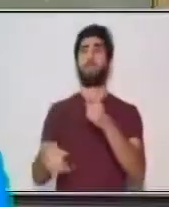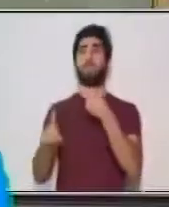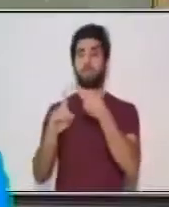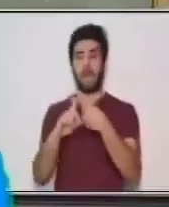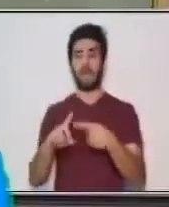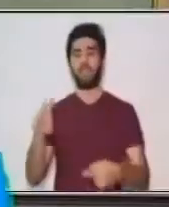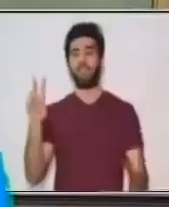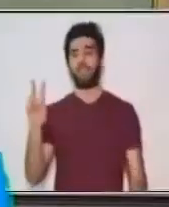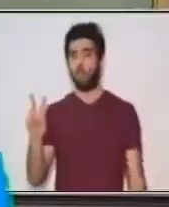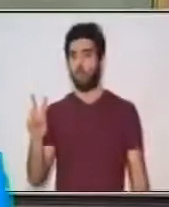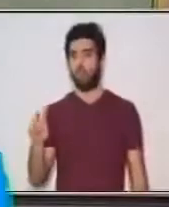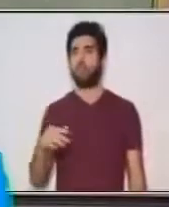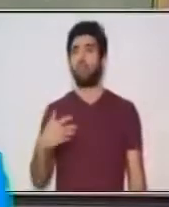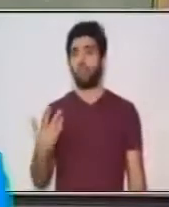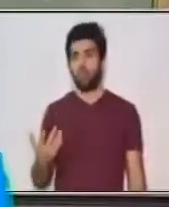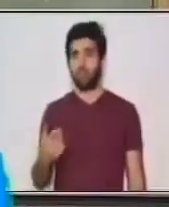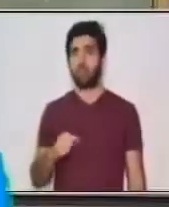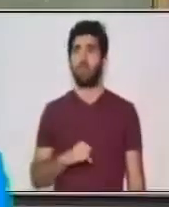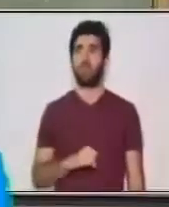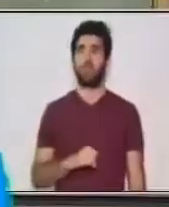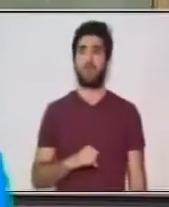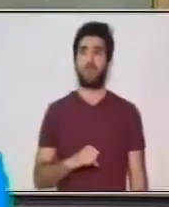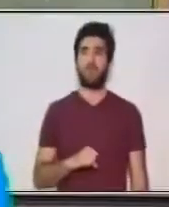más 2.